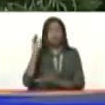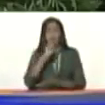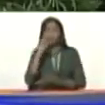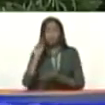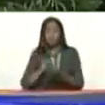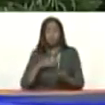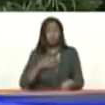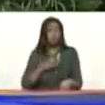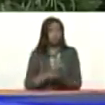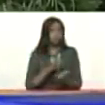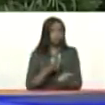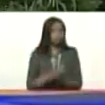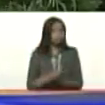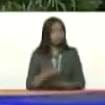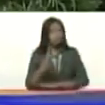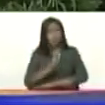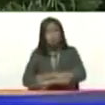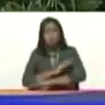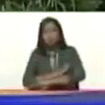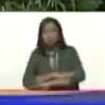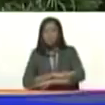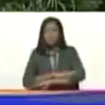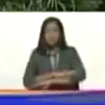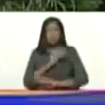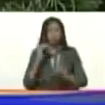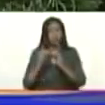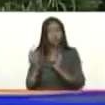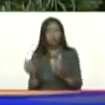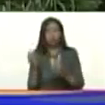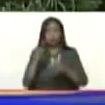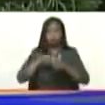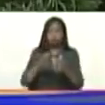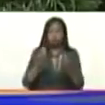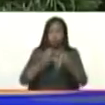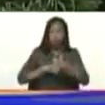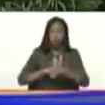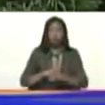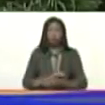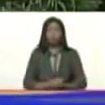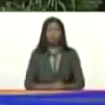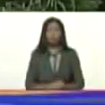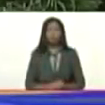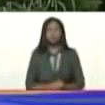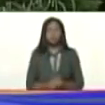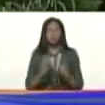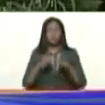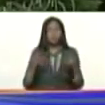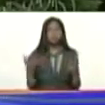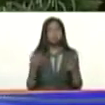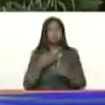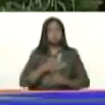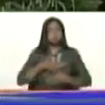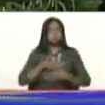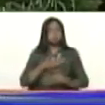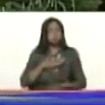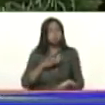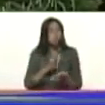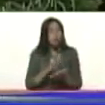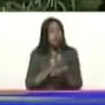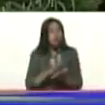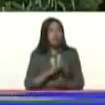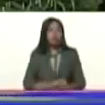desacato con una actitud de diálogo, con una actitud de amplitud, con una